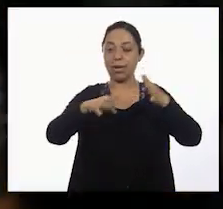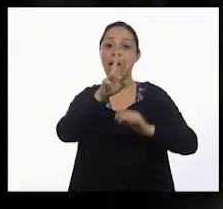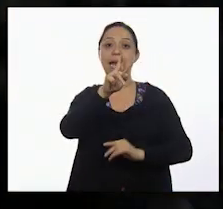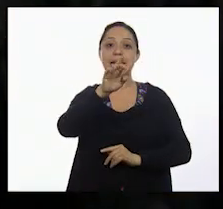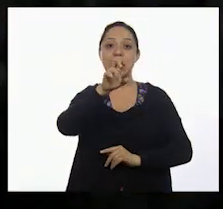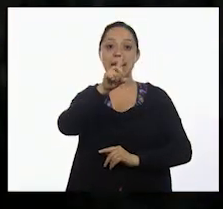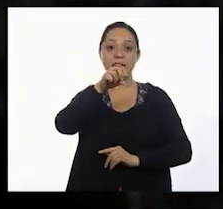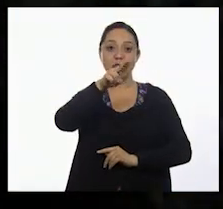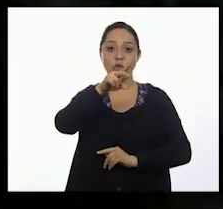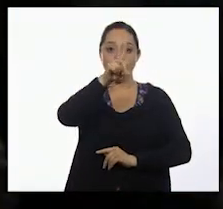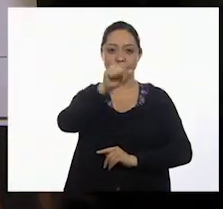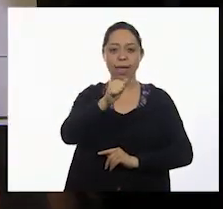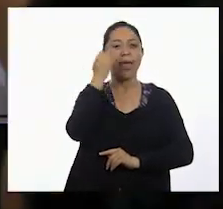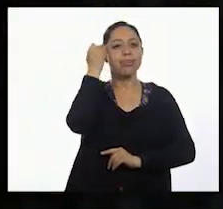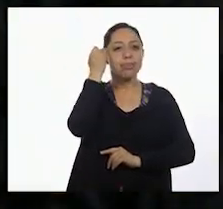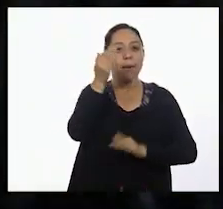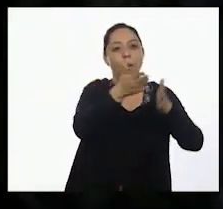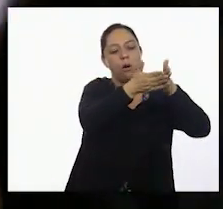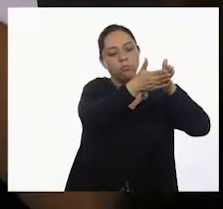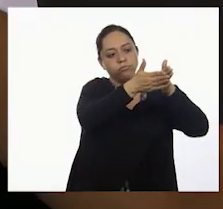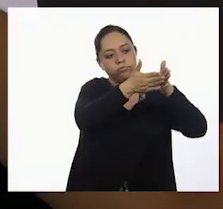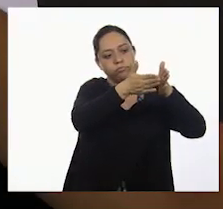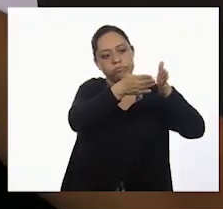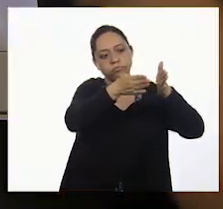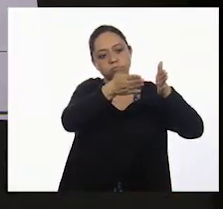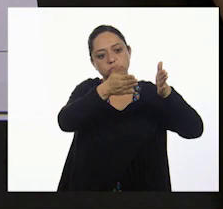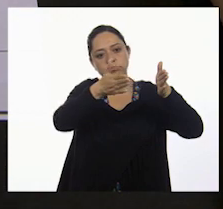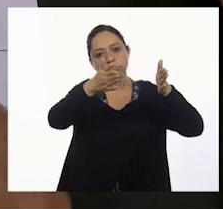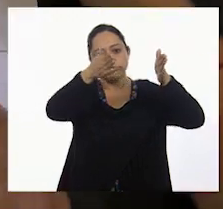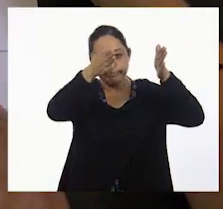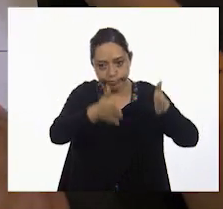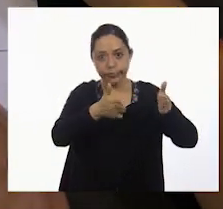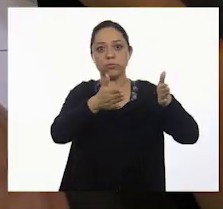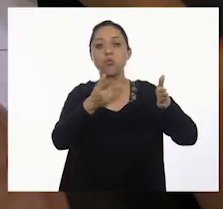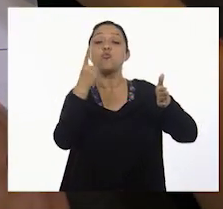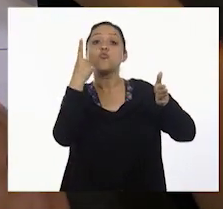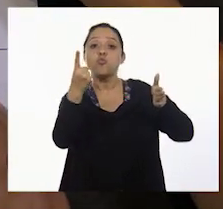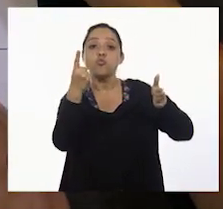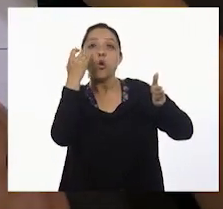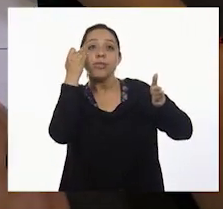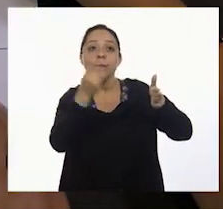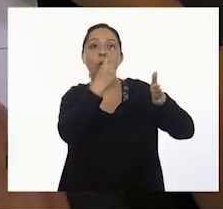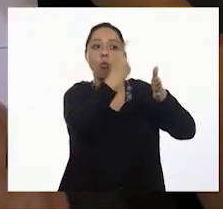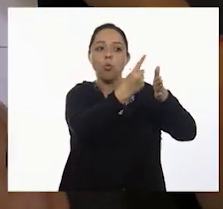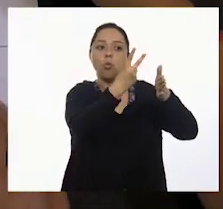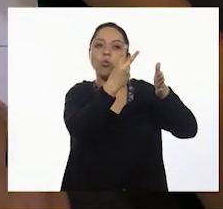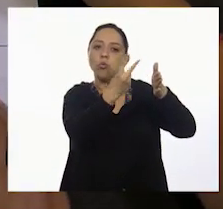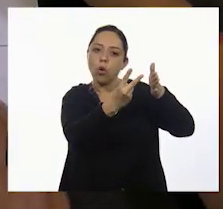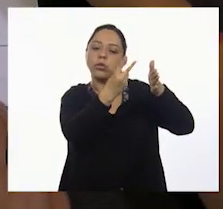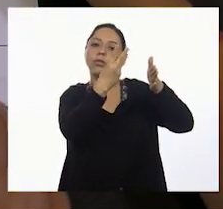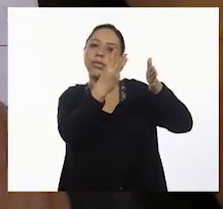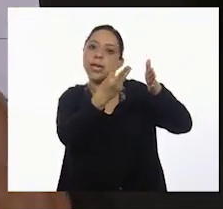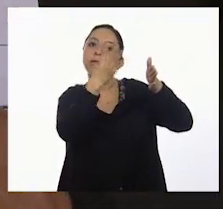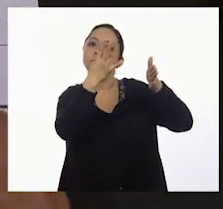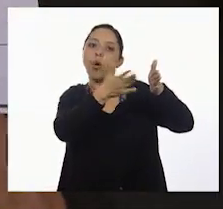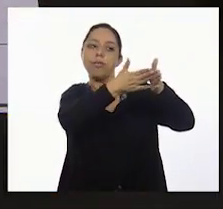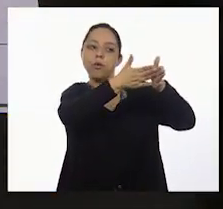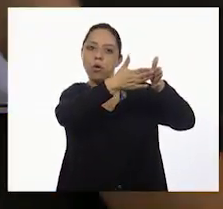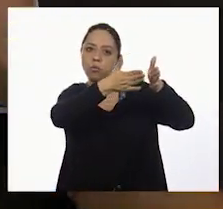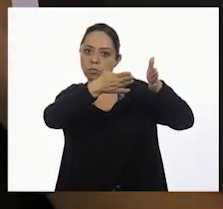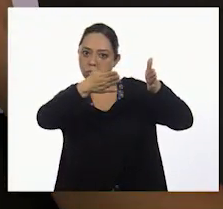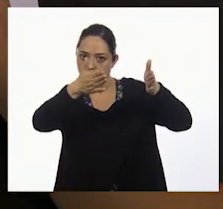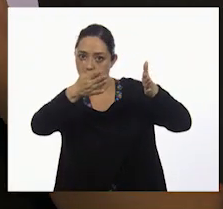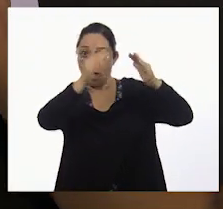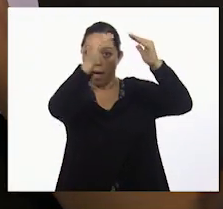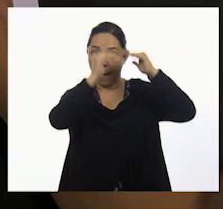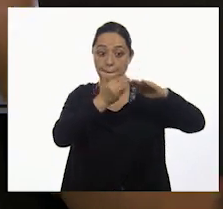redonda, al igual que a la propia redonda, le llamamos 1, dura 4 pulsos y se escribe del siguiente modo. Al